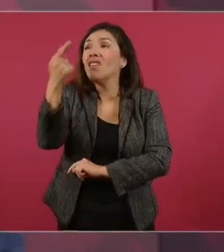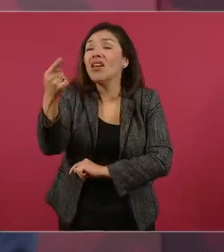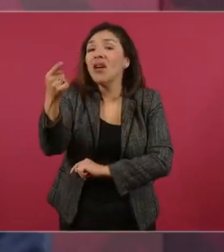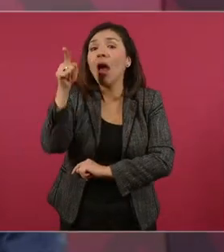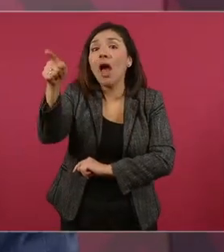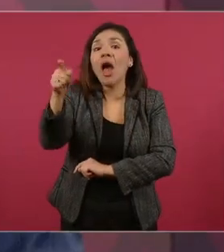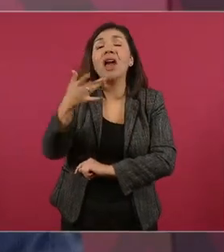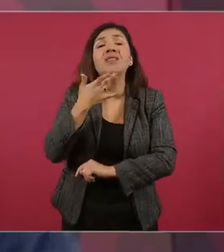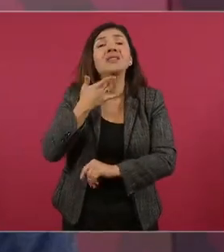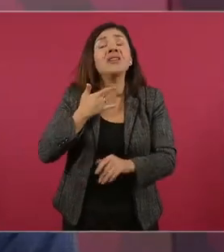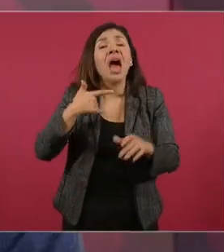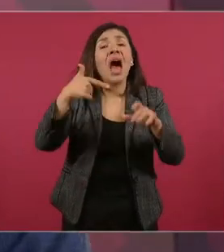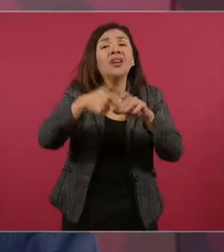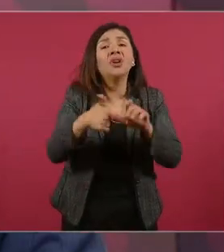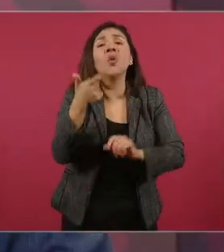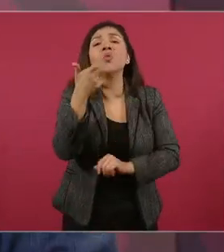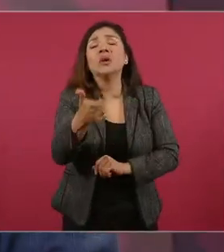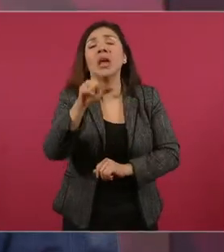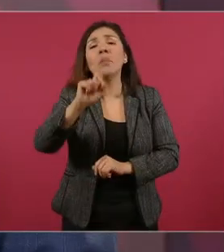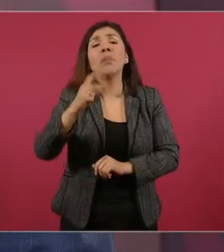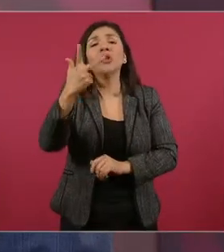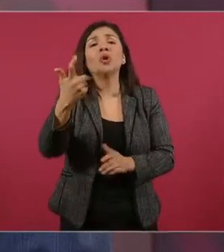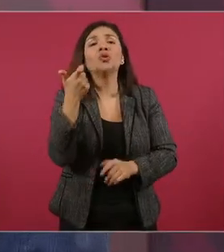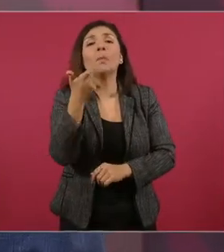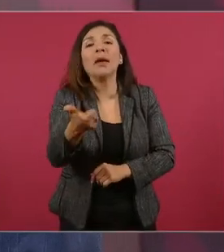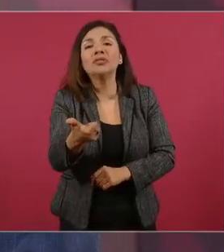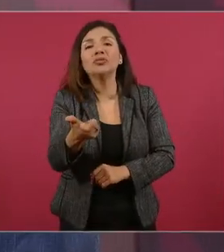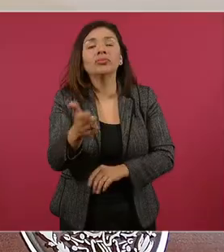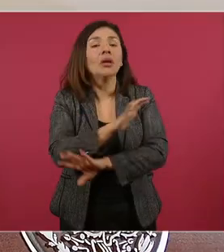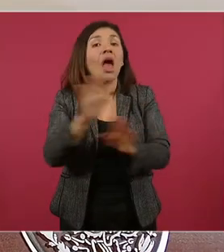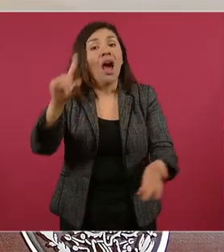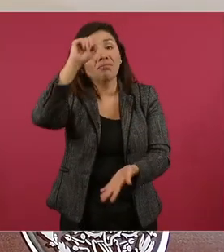está la gasolina a 28 pesos.